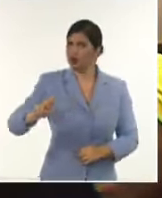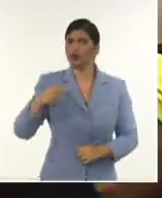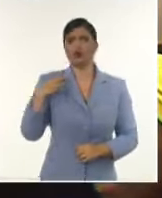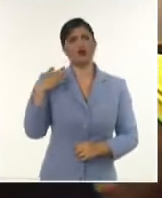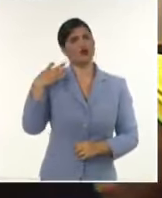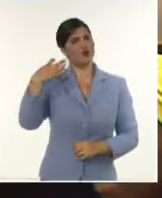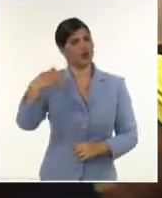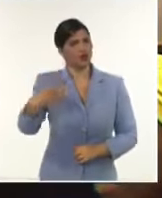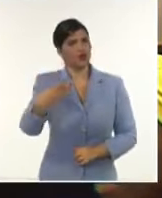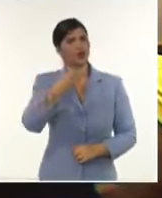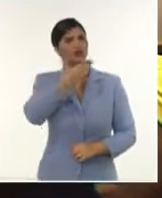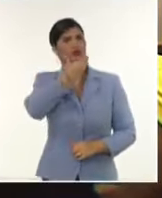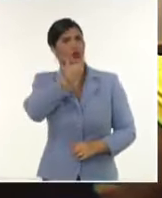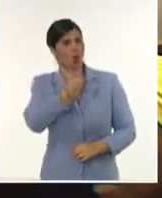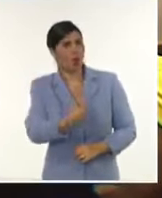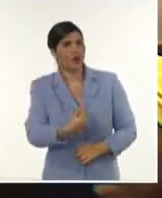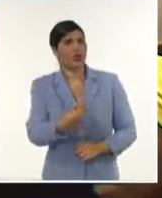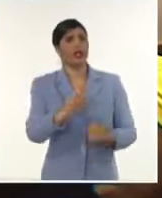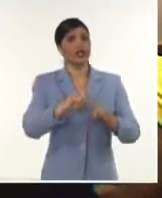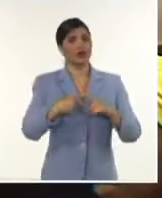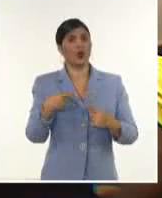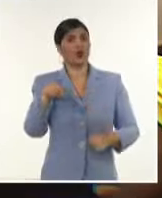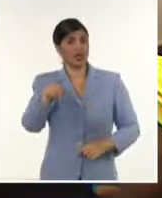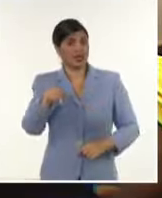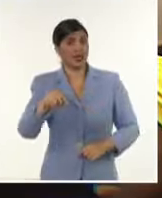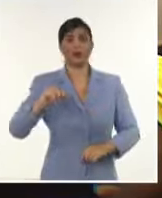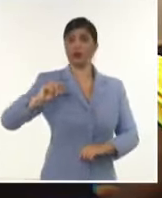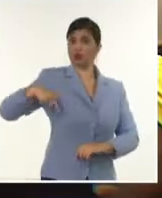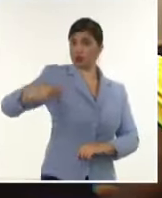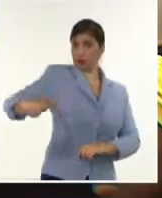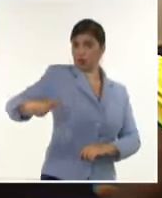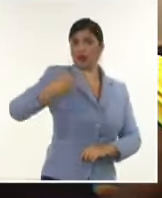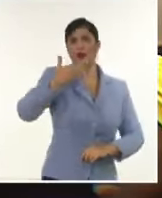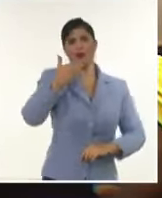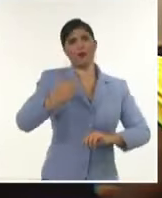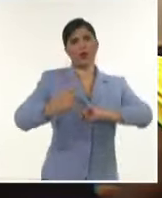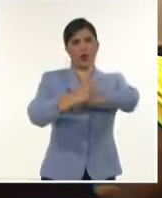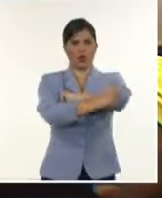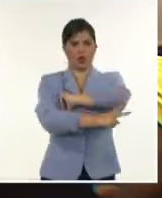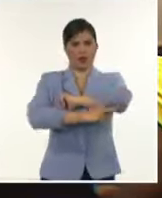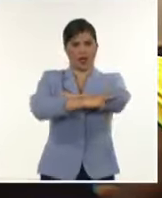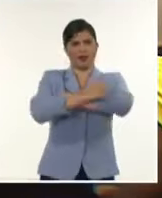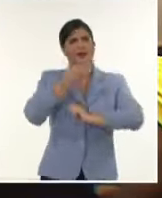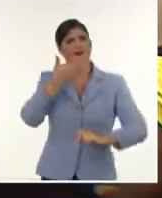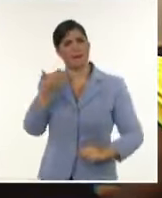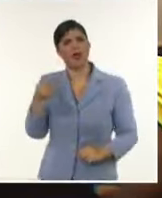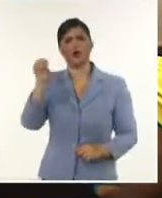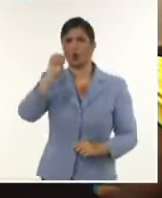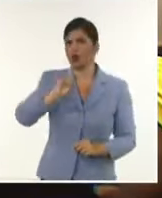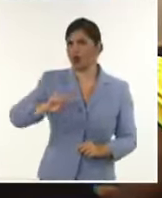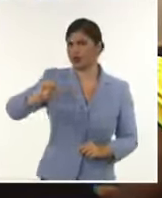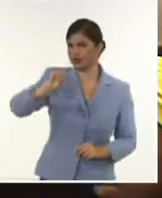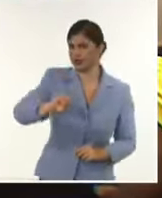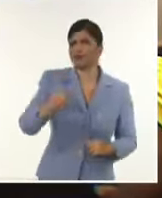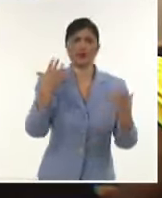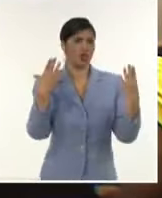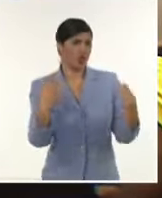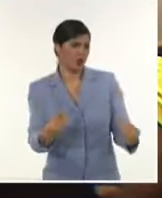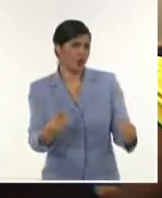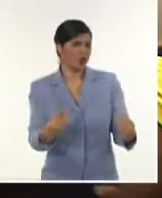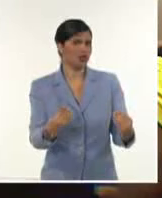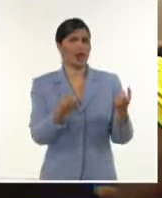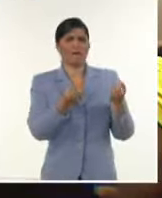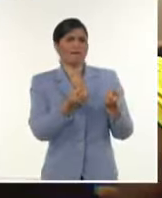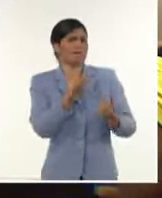Porque por allí hoy se nos está atacando. Tenemos blancos